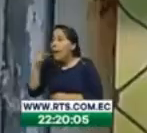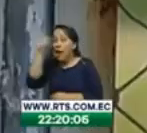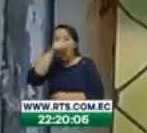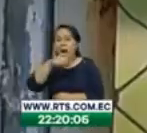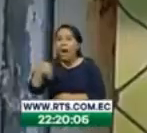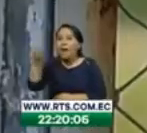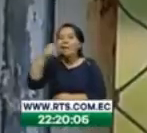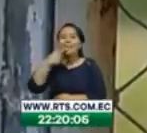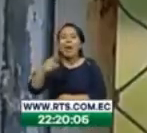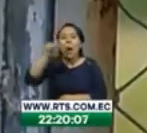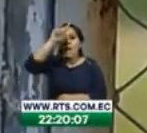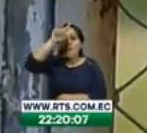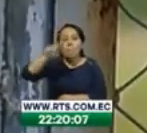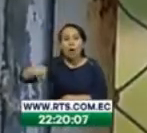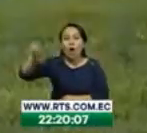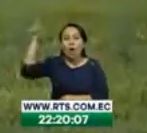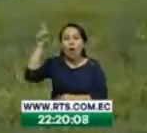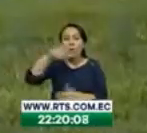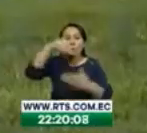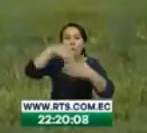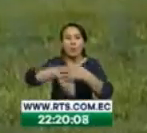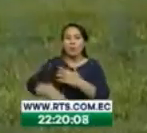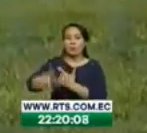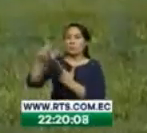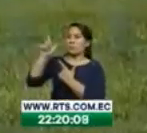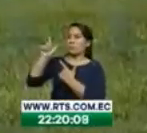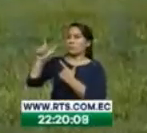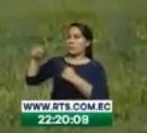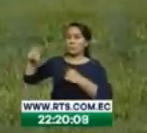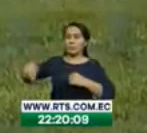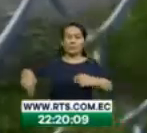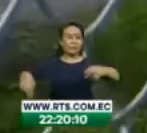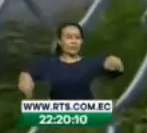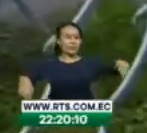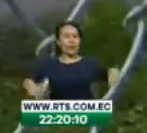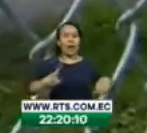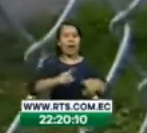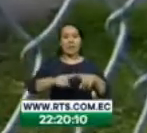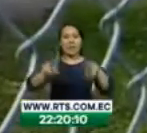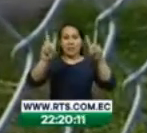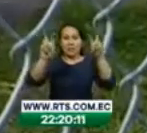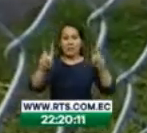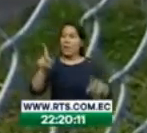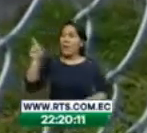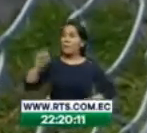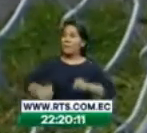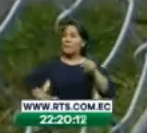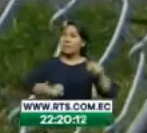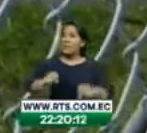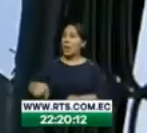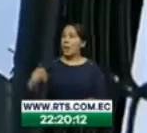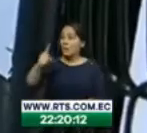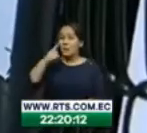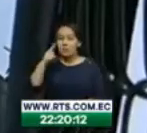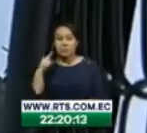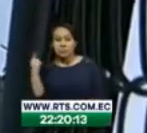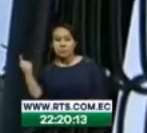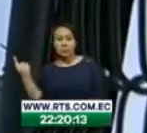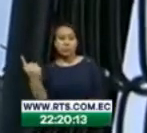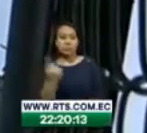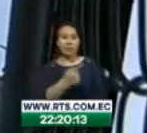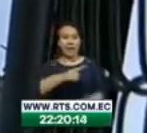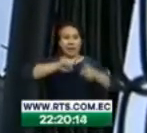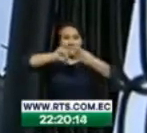rótulos, cadenas en las puertas, personal de seguridad en las garitas y otros circulando en bicicletas. Todo el cerco se encuentra con alambre